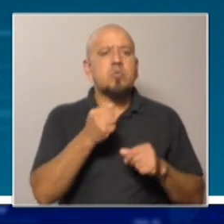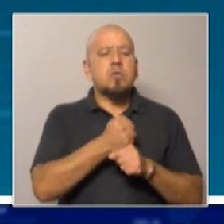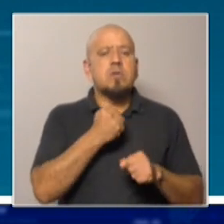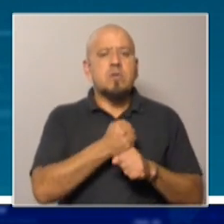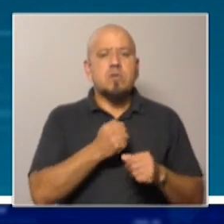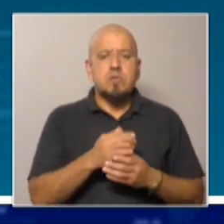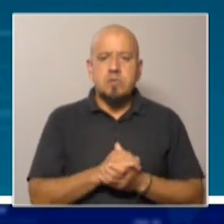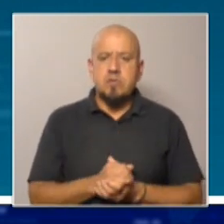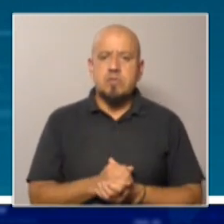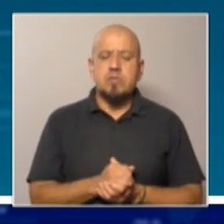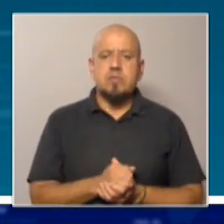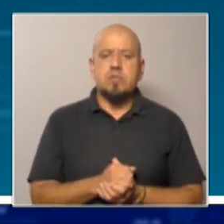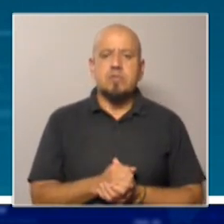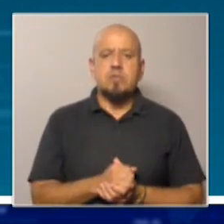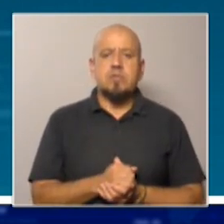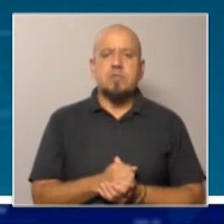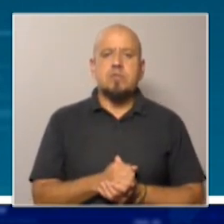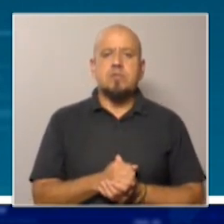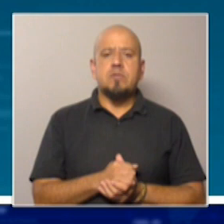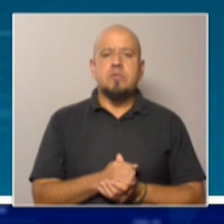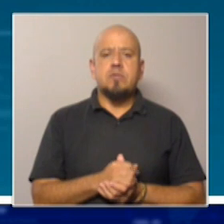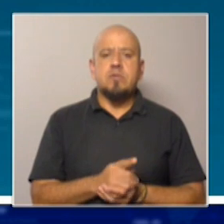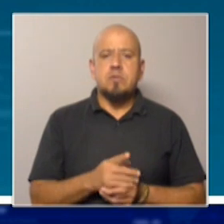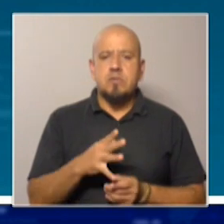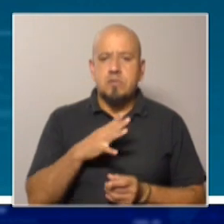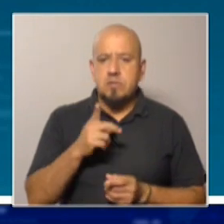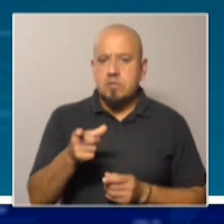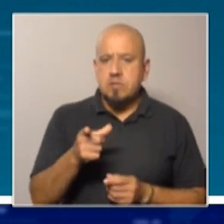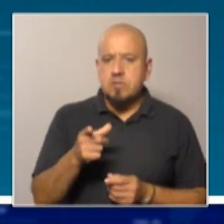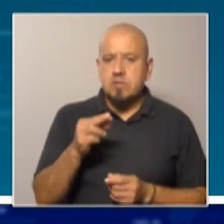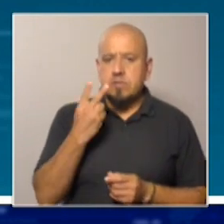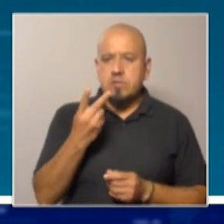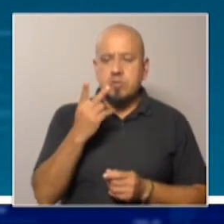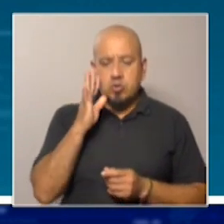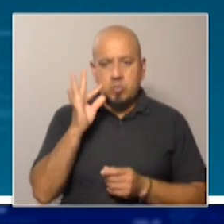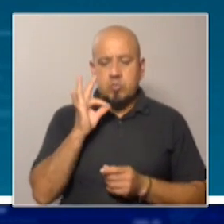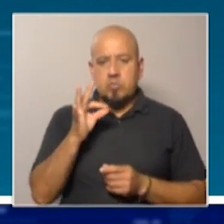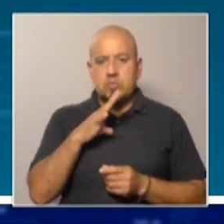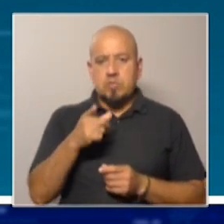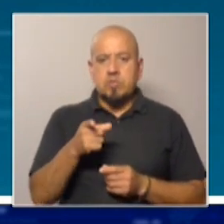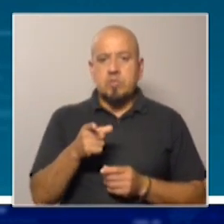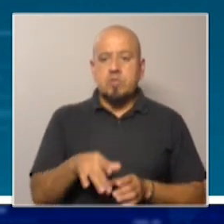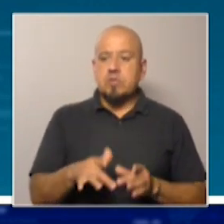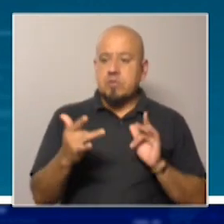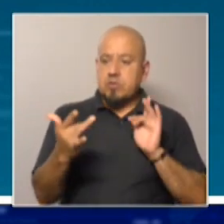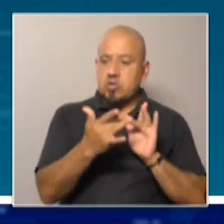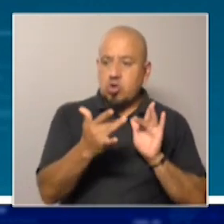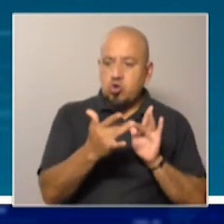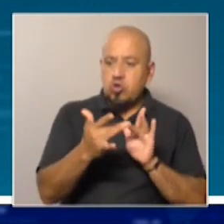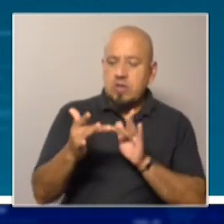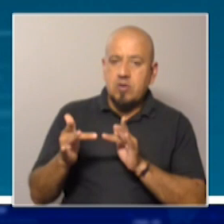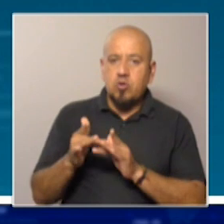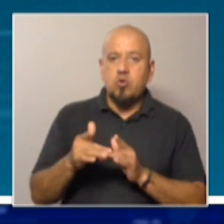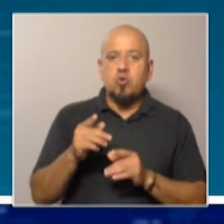trabajadoras. Bueno, ahí tenemos que ver dos grandes posibilidades. Está el contacto de riesgo